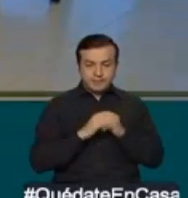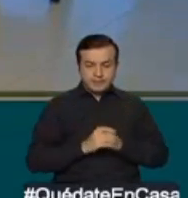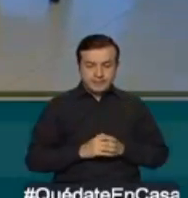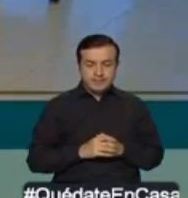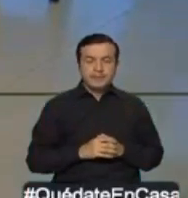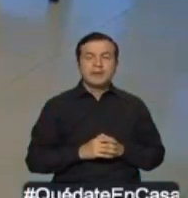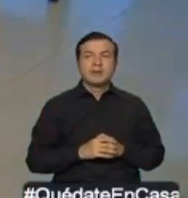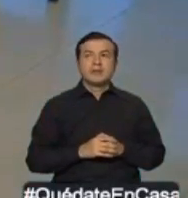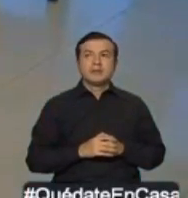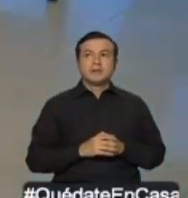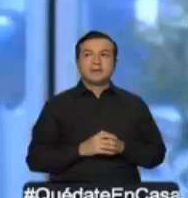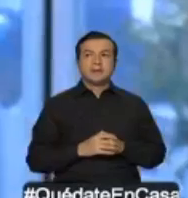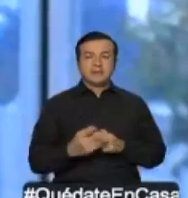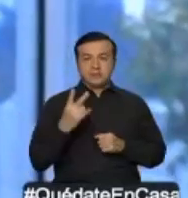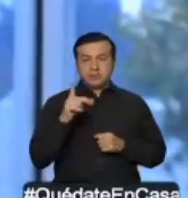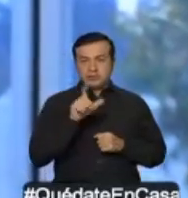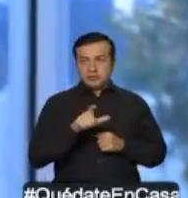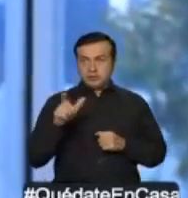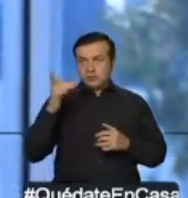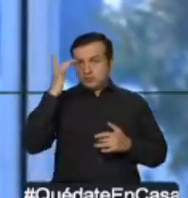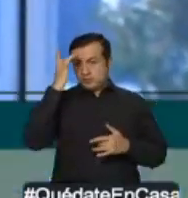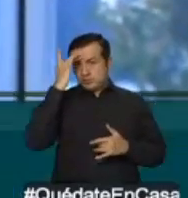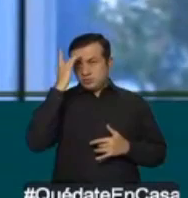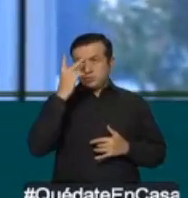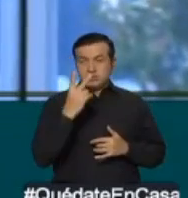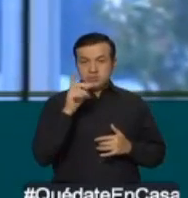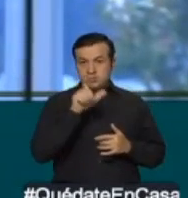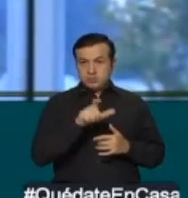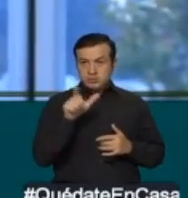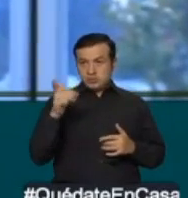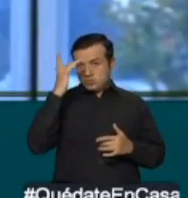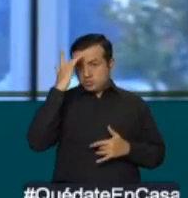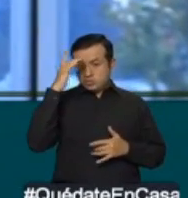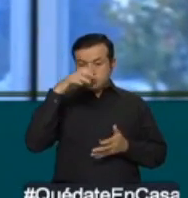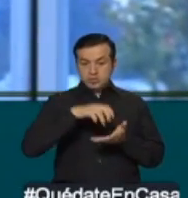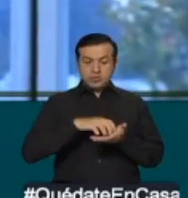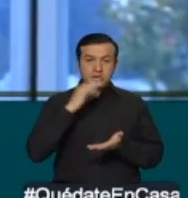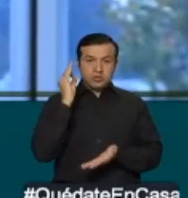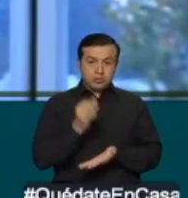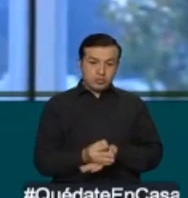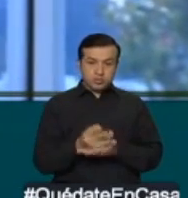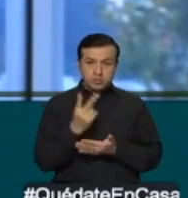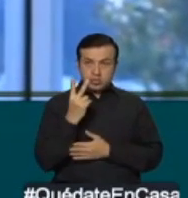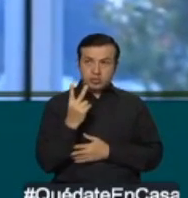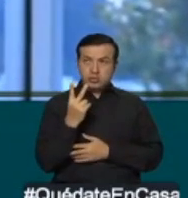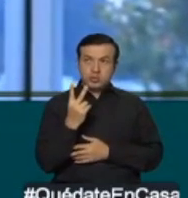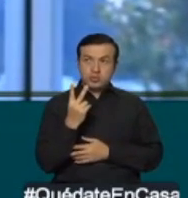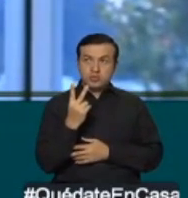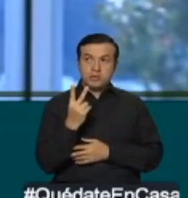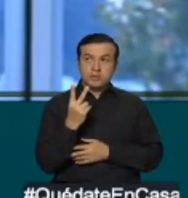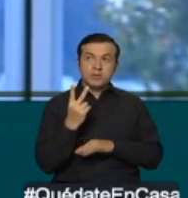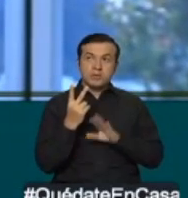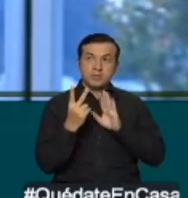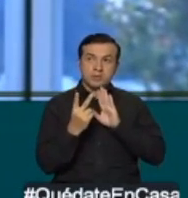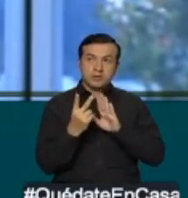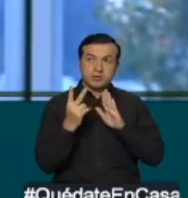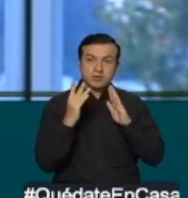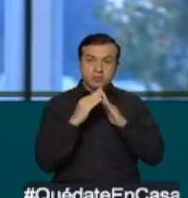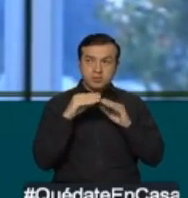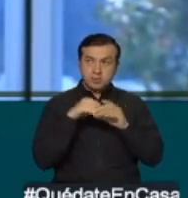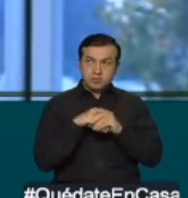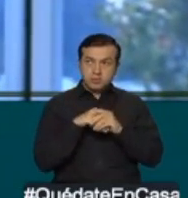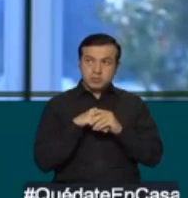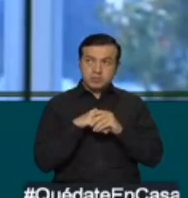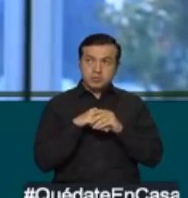fabricio los dos casos que se dieron en la provincia de cotopaxi no corresponden domiciliariamente